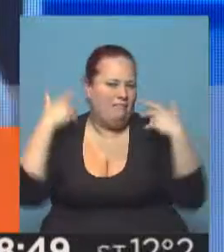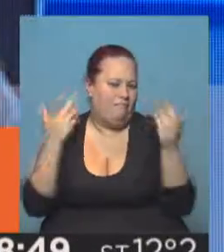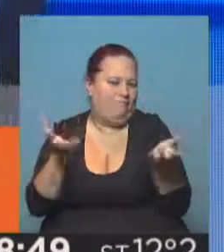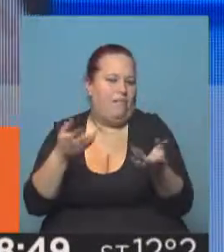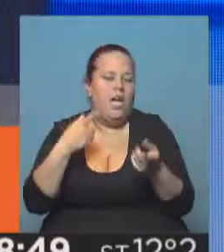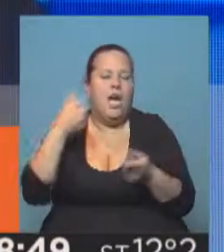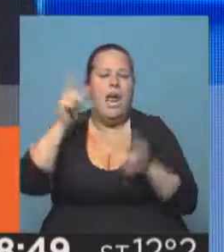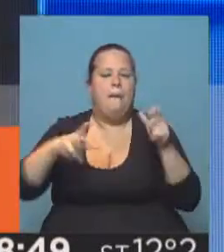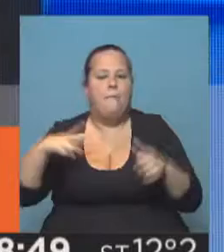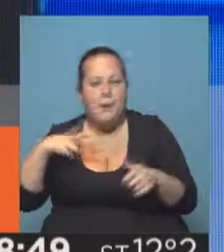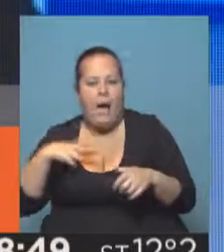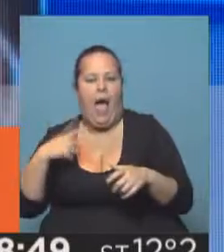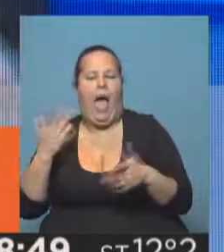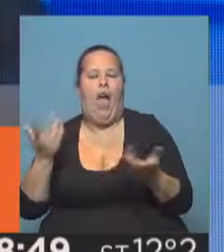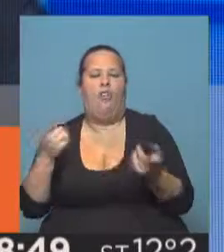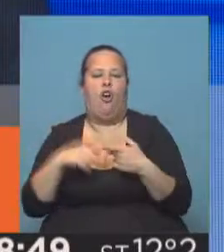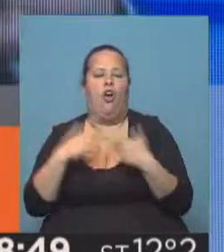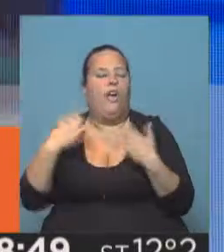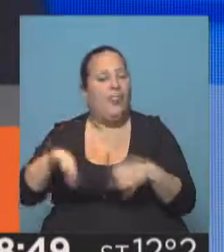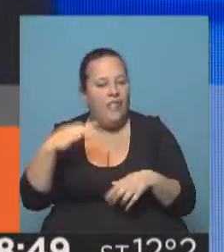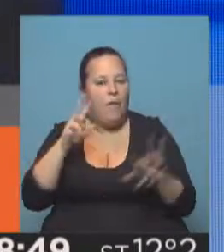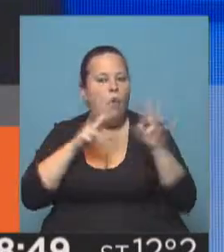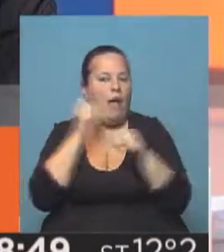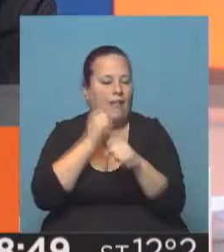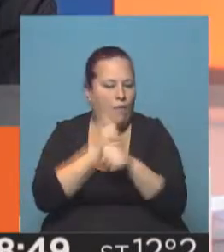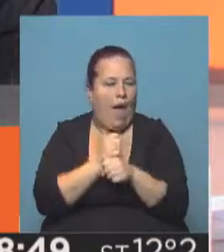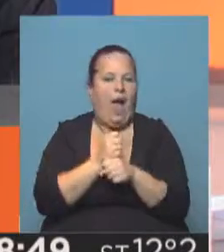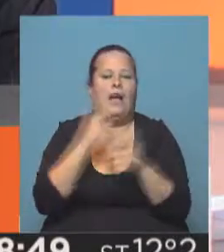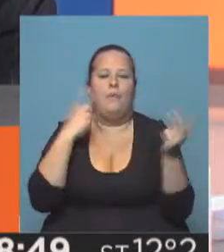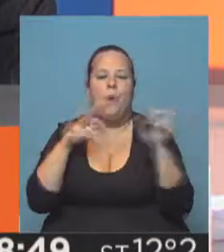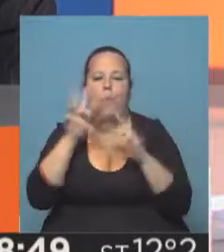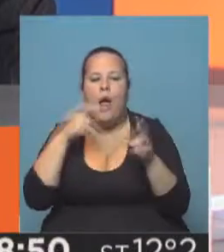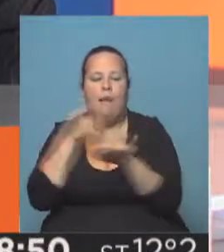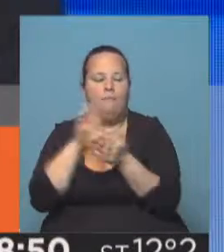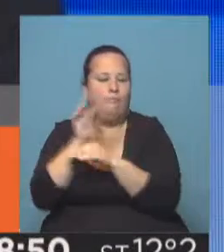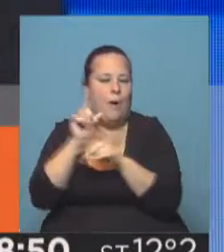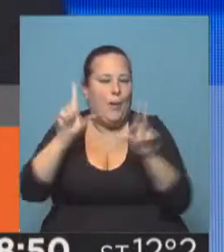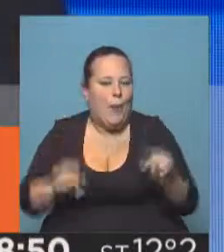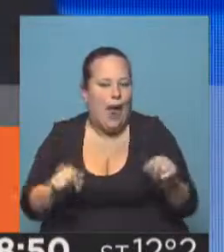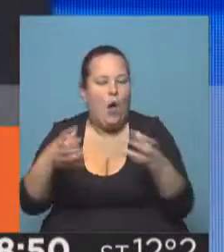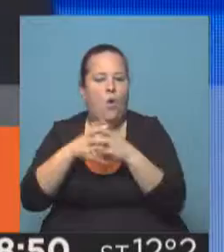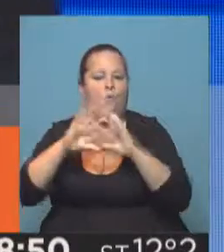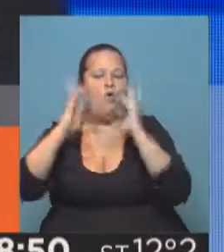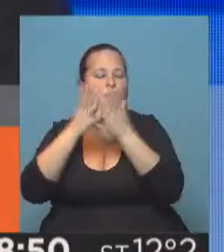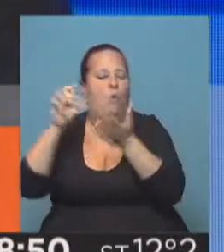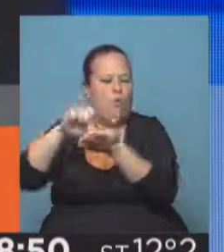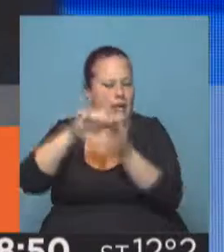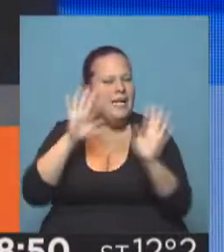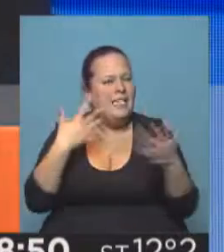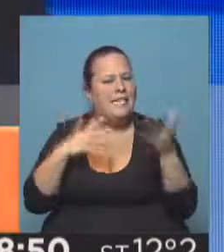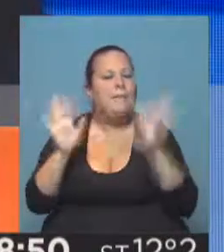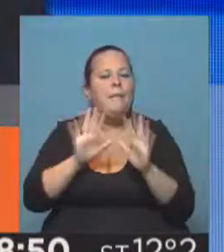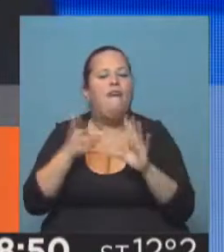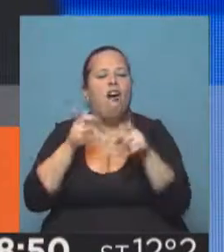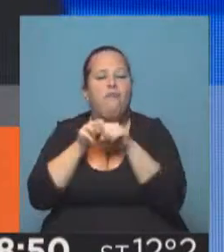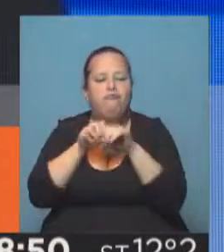las cuales los privados tienen que empezar a trabajar, se tienen que tratar de conseguir financiamiento barato con organismos multilaterales. Es realmente armar una